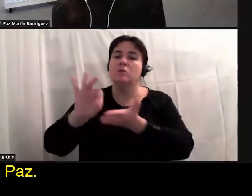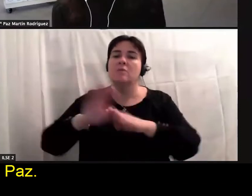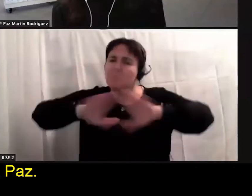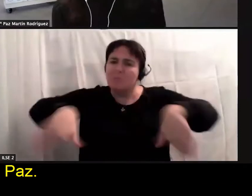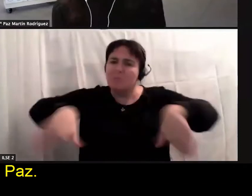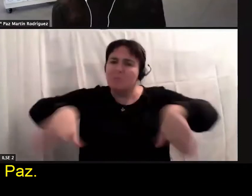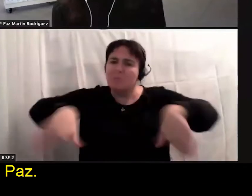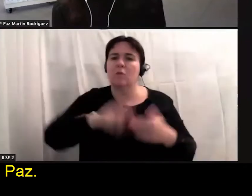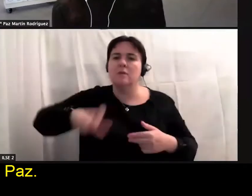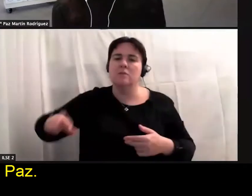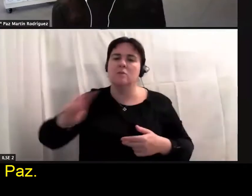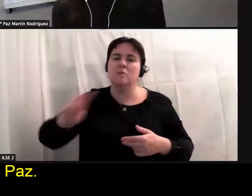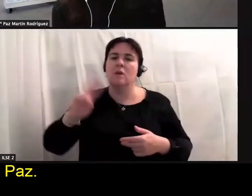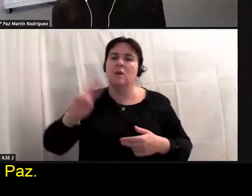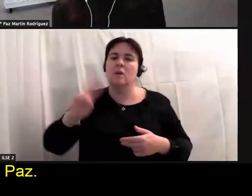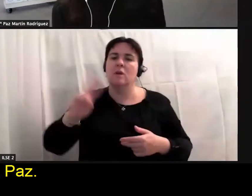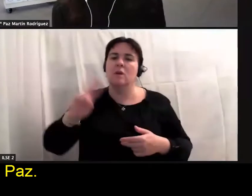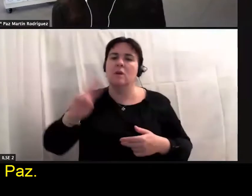Víctor, Paz, como cuando queráis.